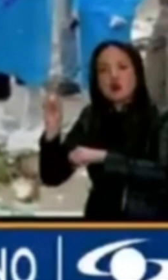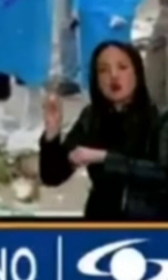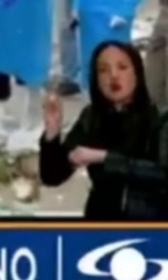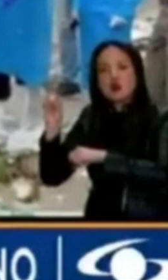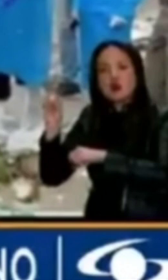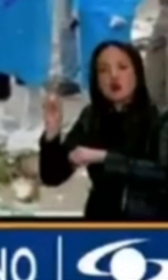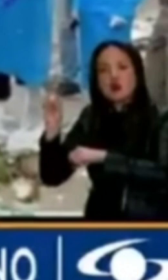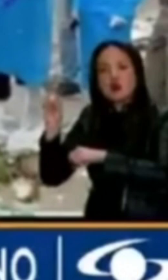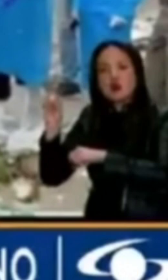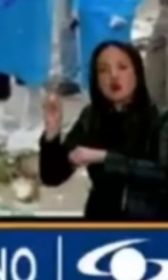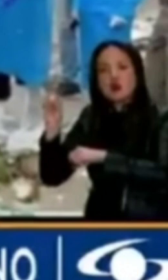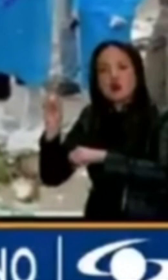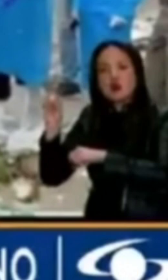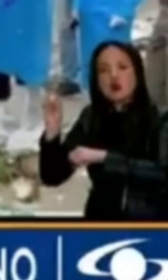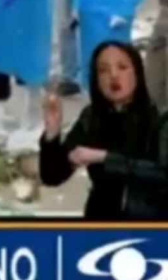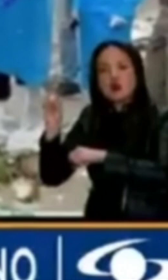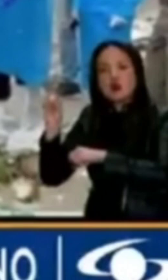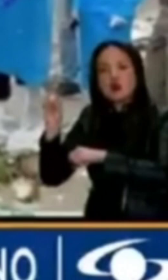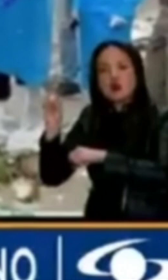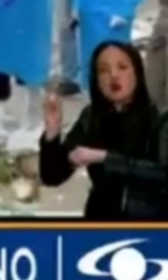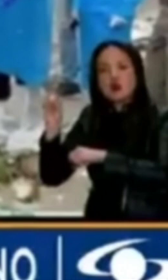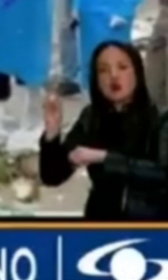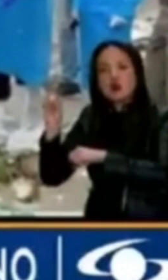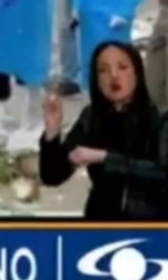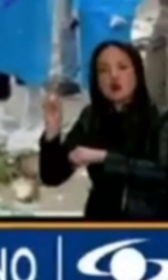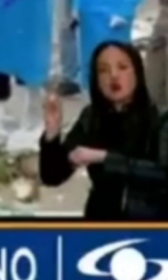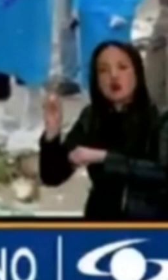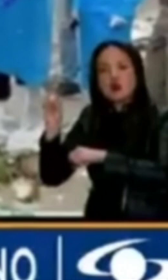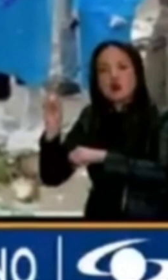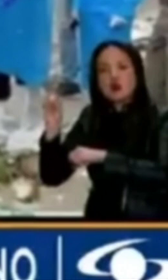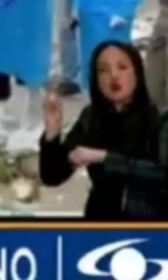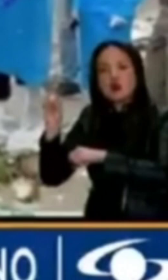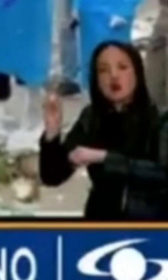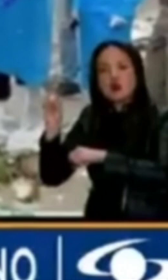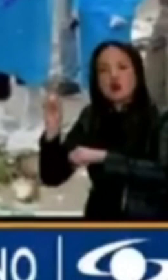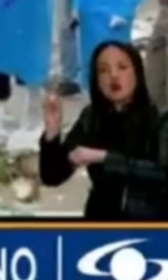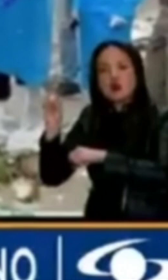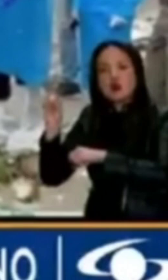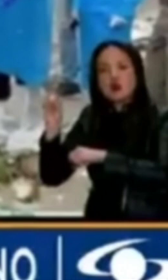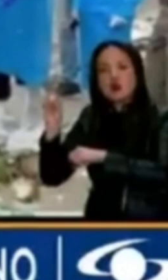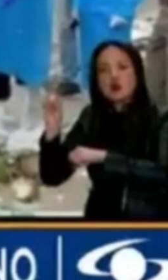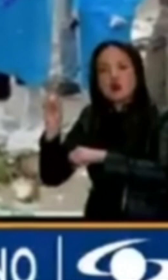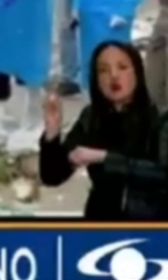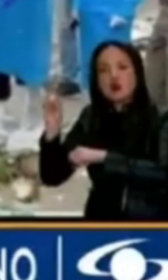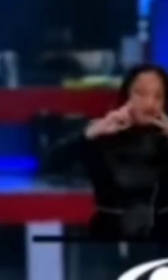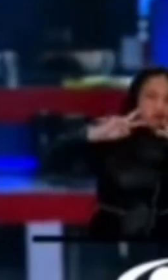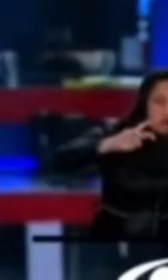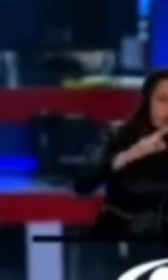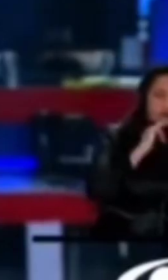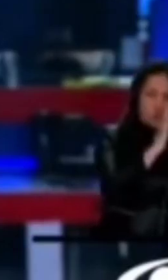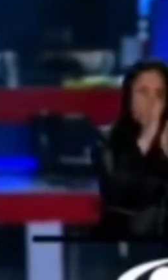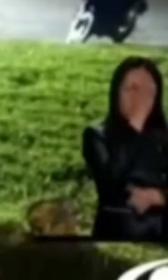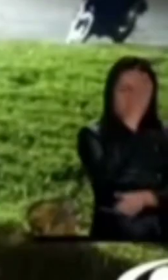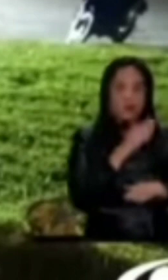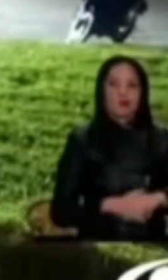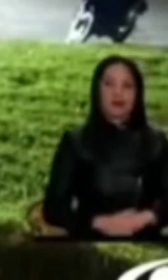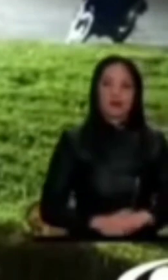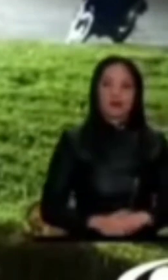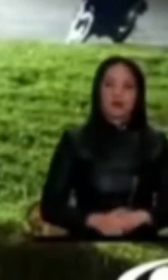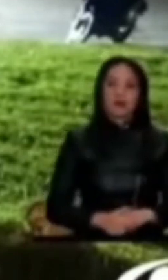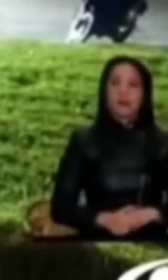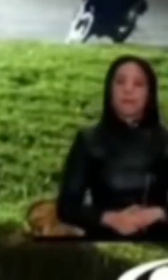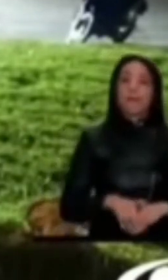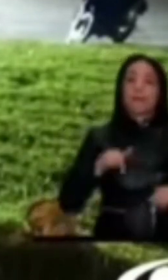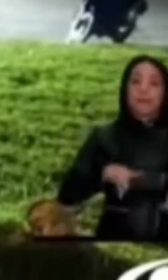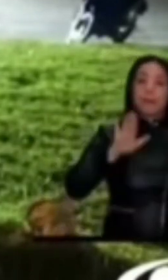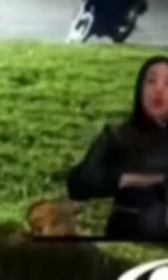y aún no se ha ordenado la detención del sospechoso Aunque permanece bajo custodia policial la